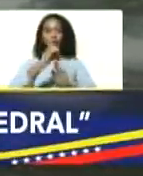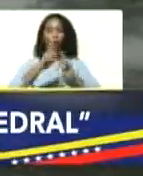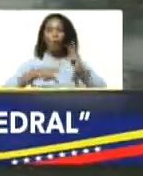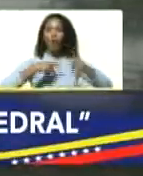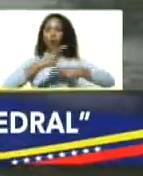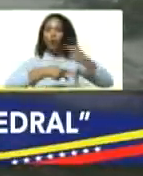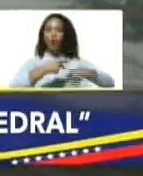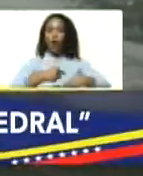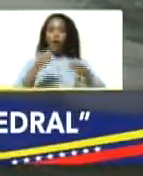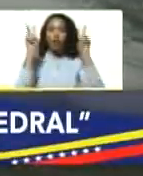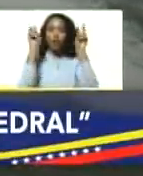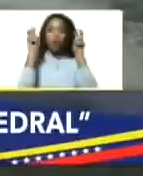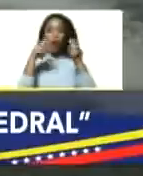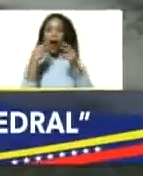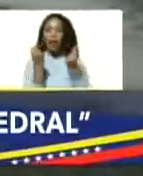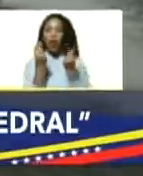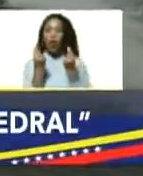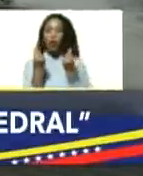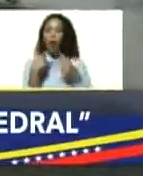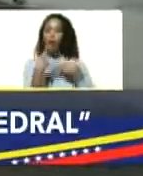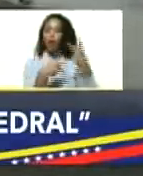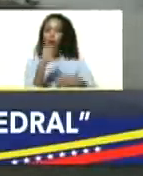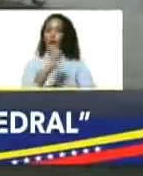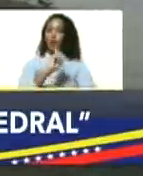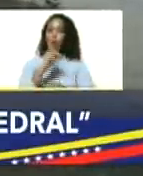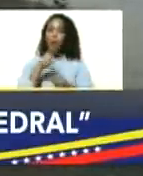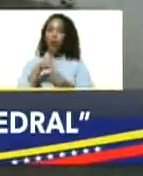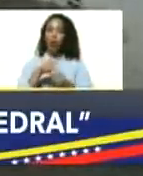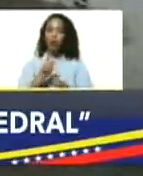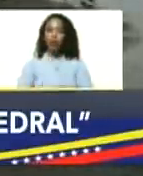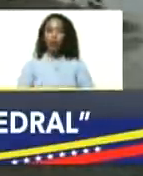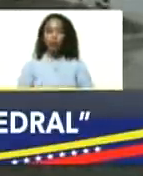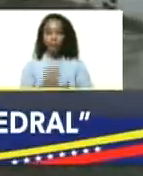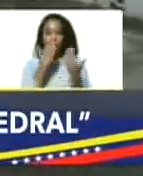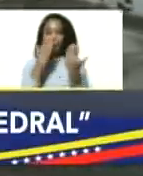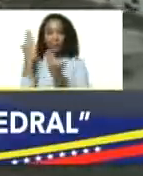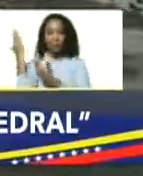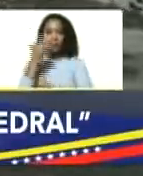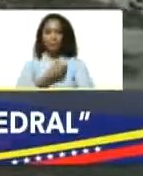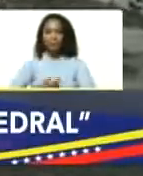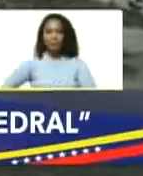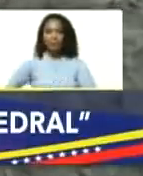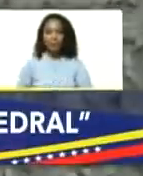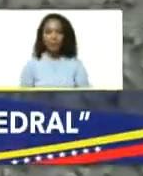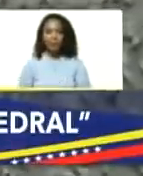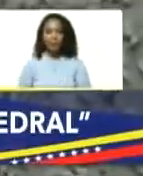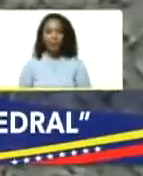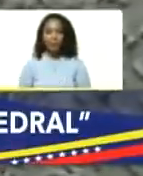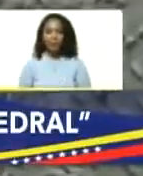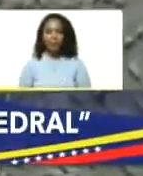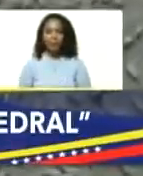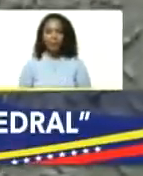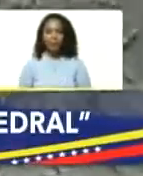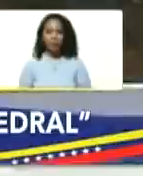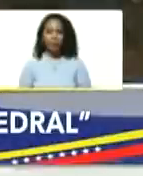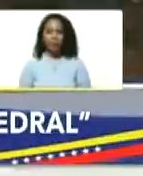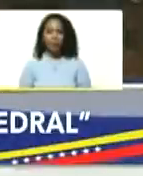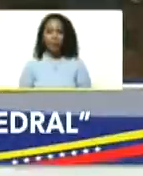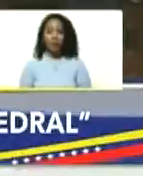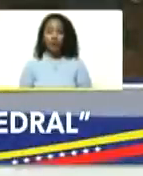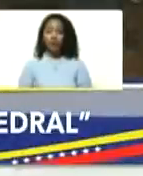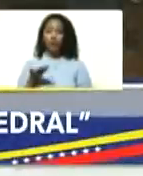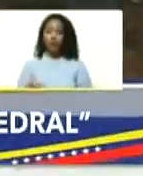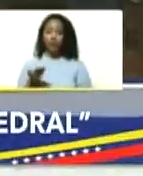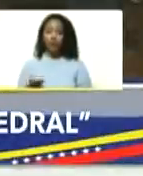de la nueva economía productiva no petrolera adelante presidente es muy importante